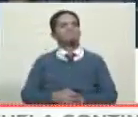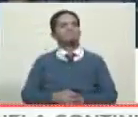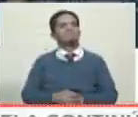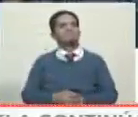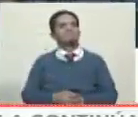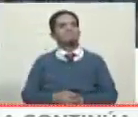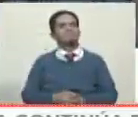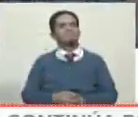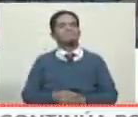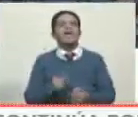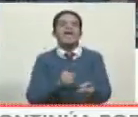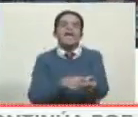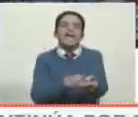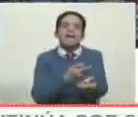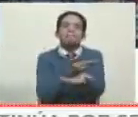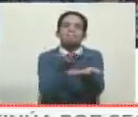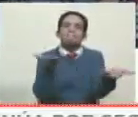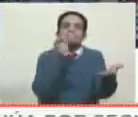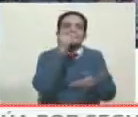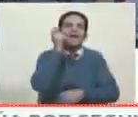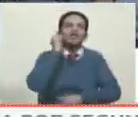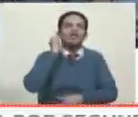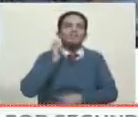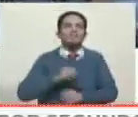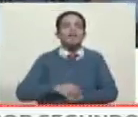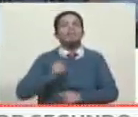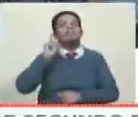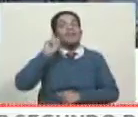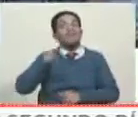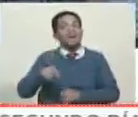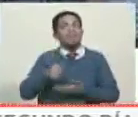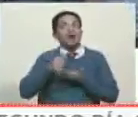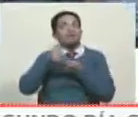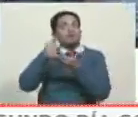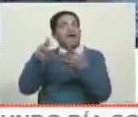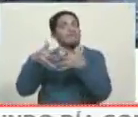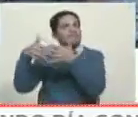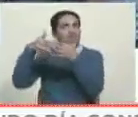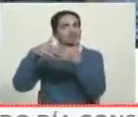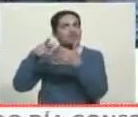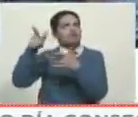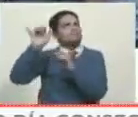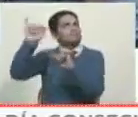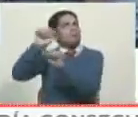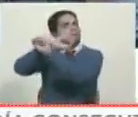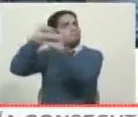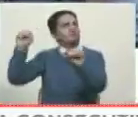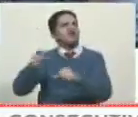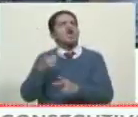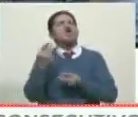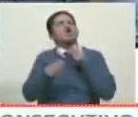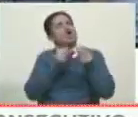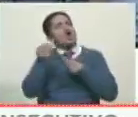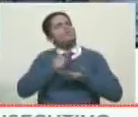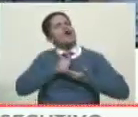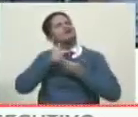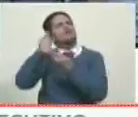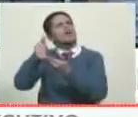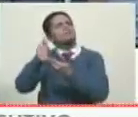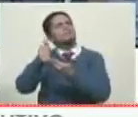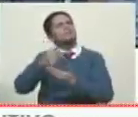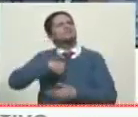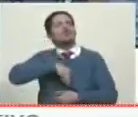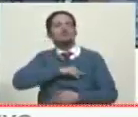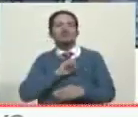hermanos y hermanas debemos ayudarlo para que se revierta como debemos ayudarlo manteniéndonos